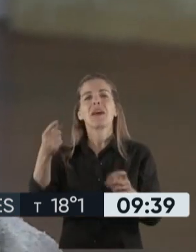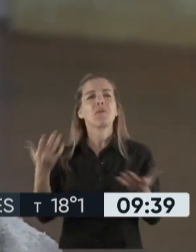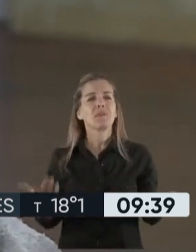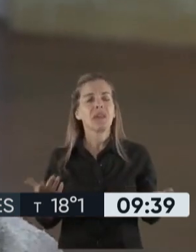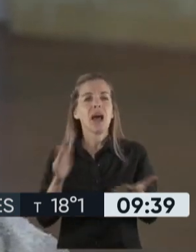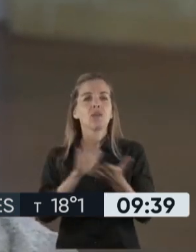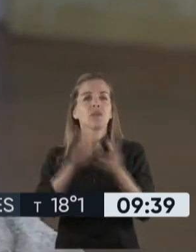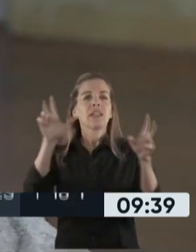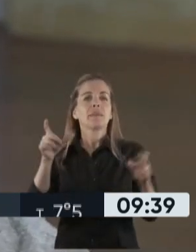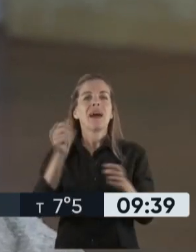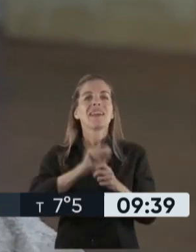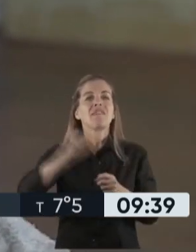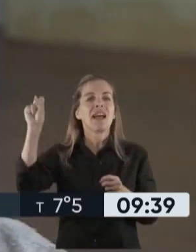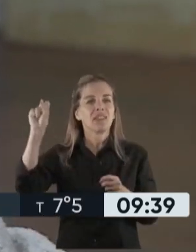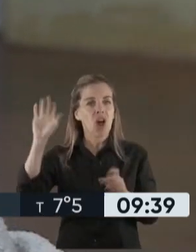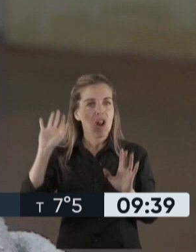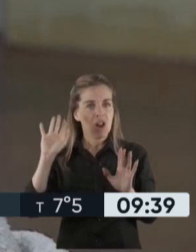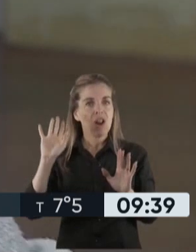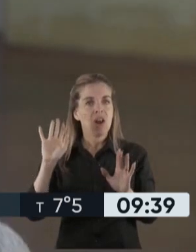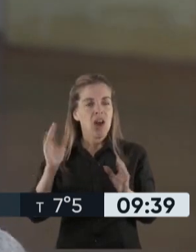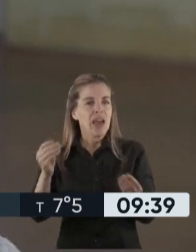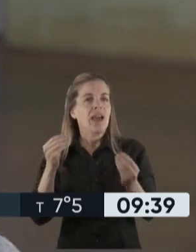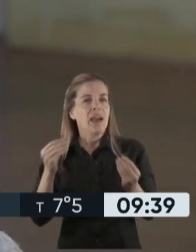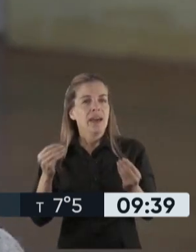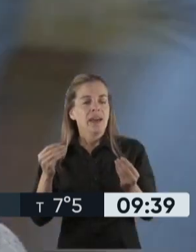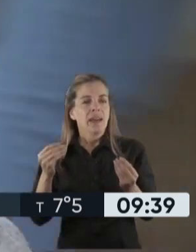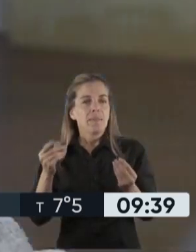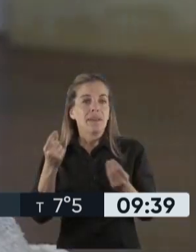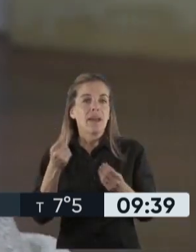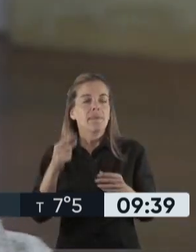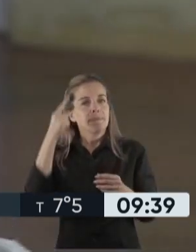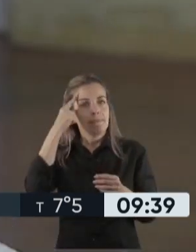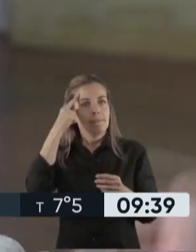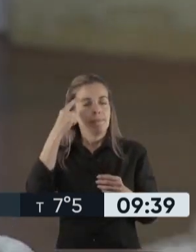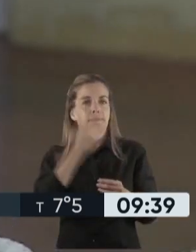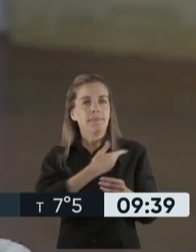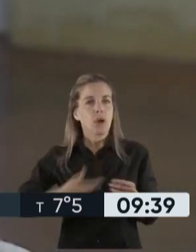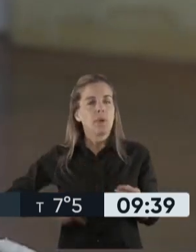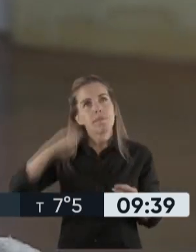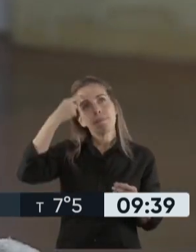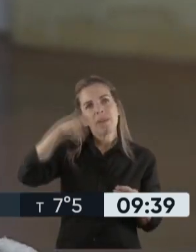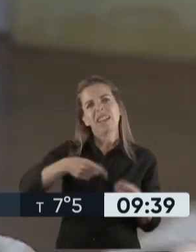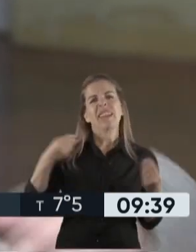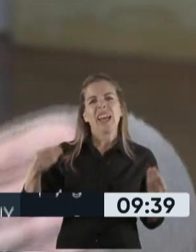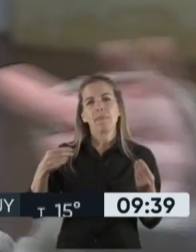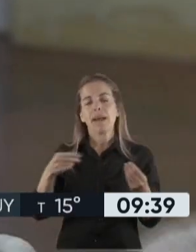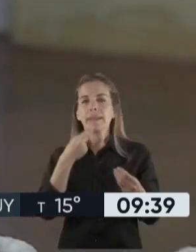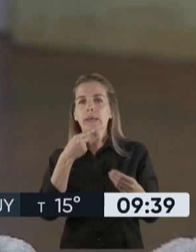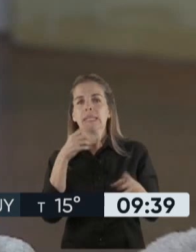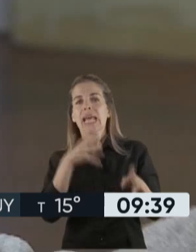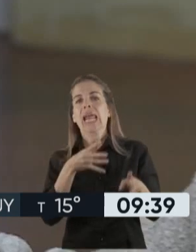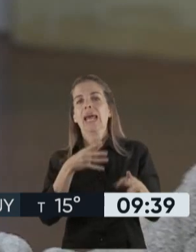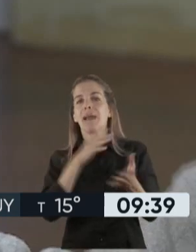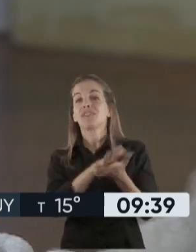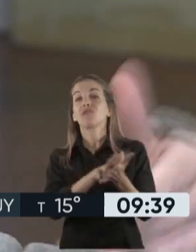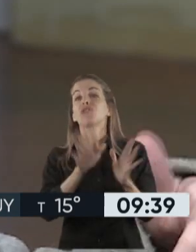de la inflación, y es qué efectos concretos se esperan lograr en la guerra contra la inflación con la salida de